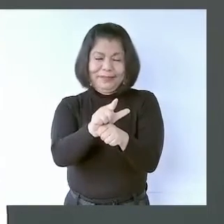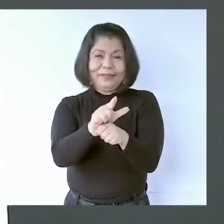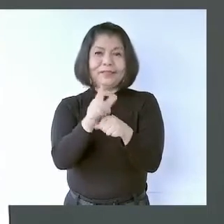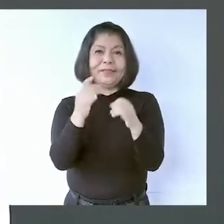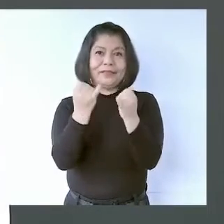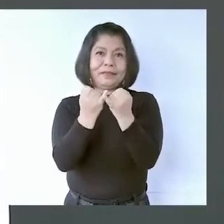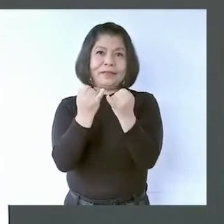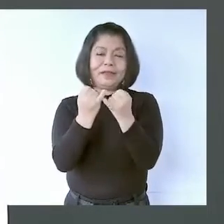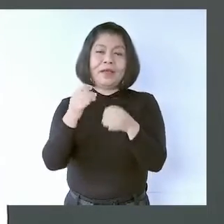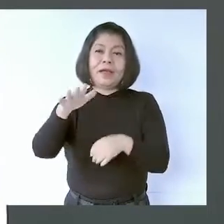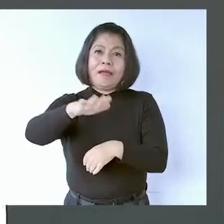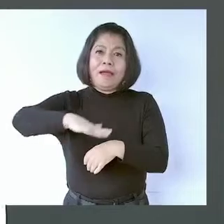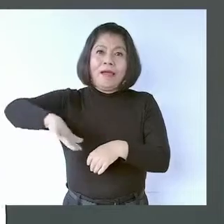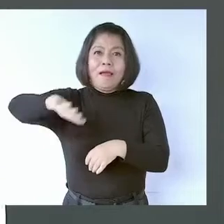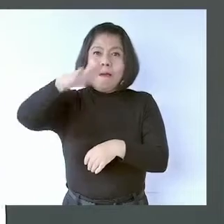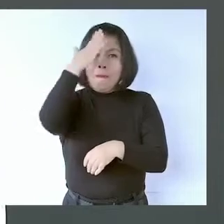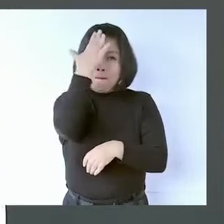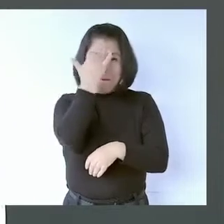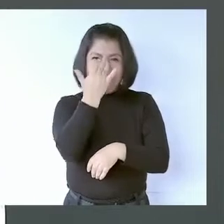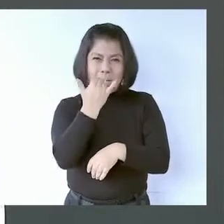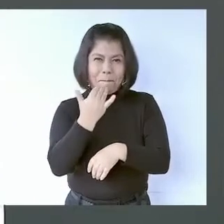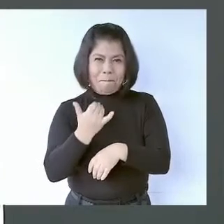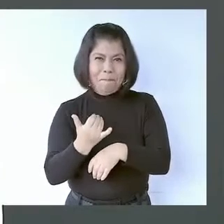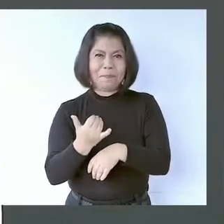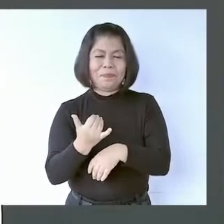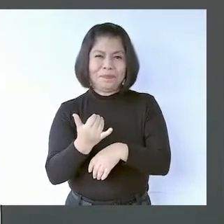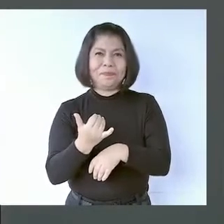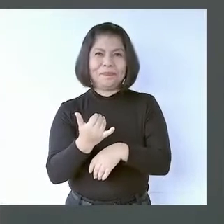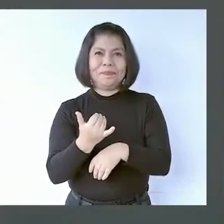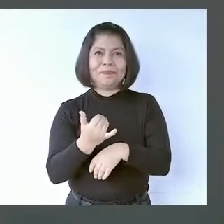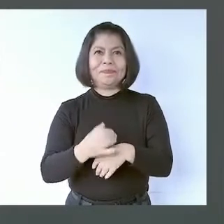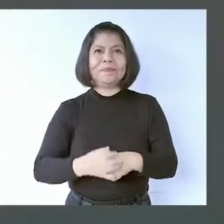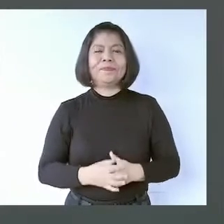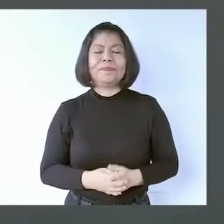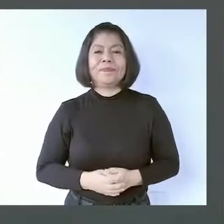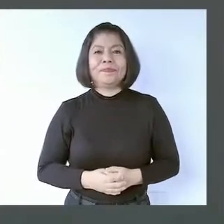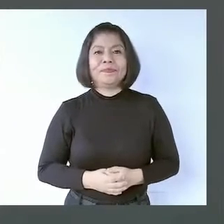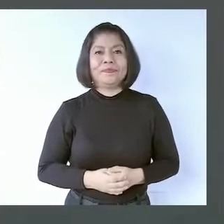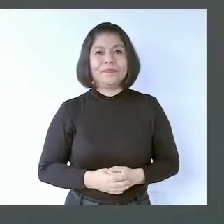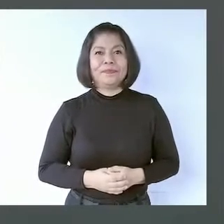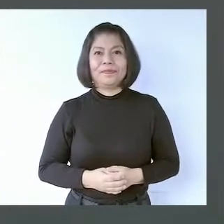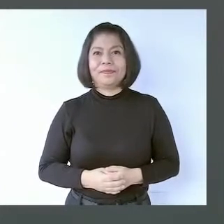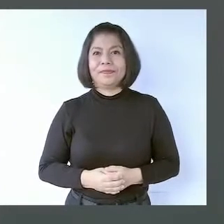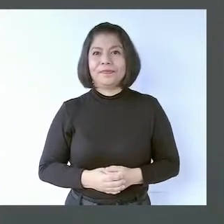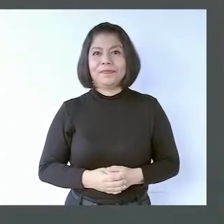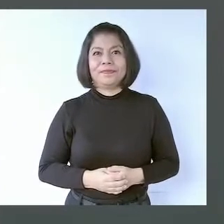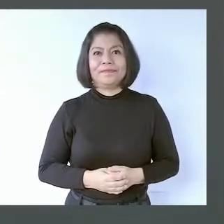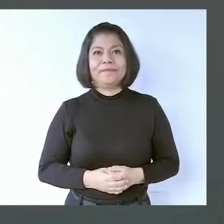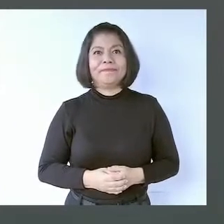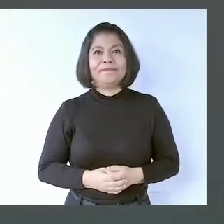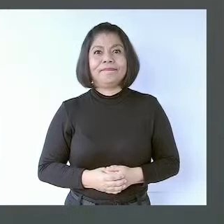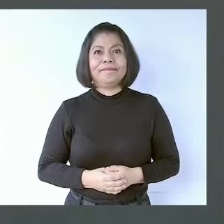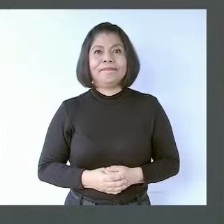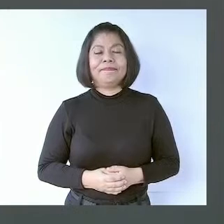Maya han venido a buscarse la vida, a trabajar, a salir adelante